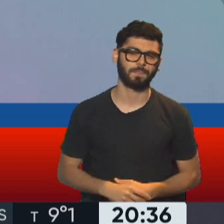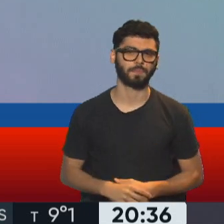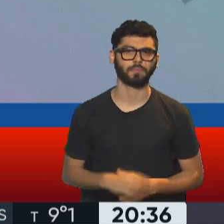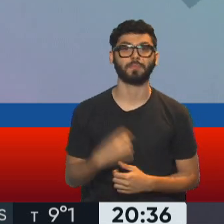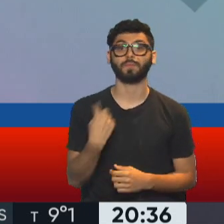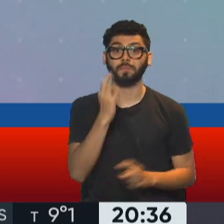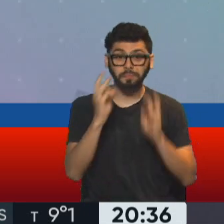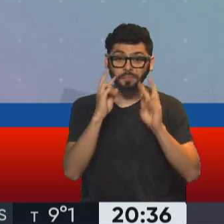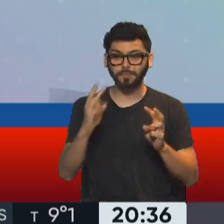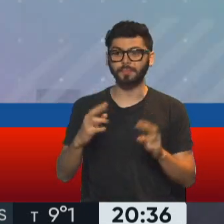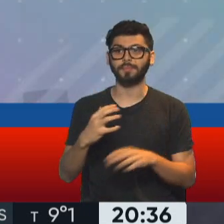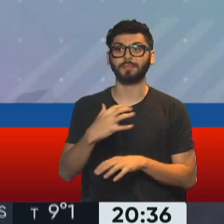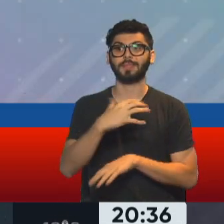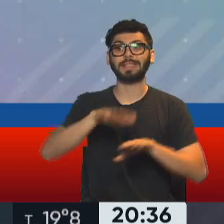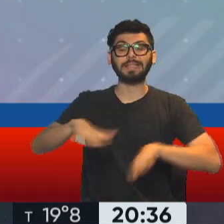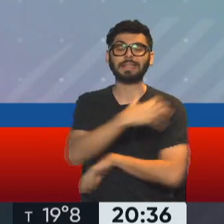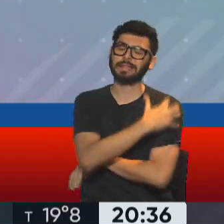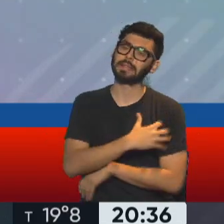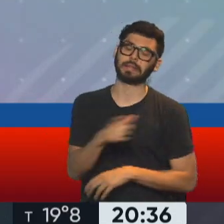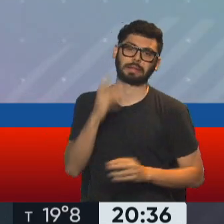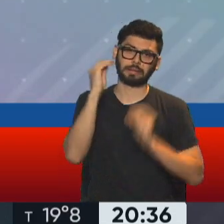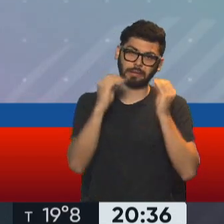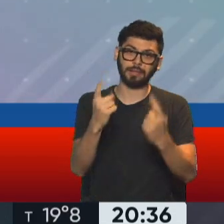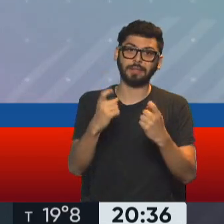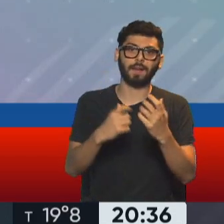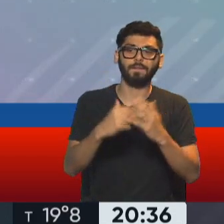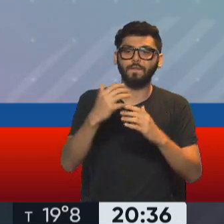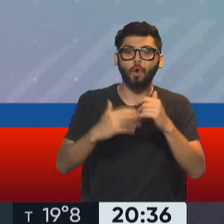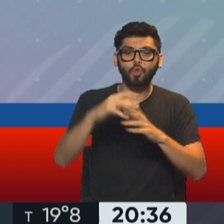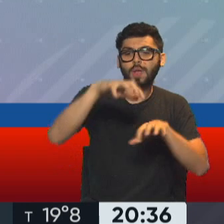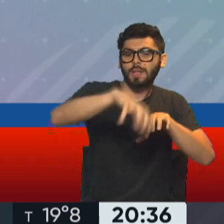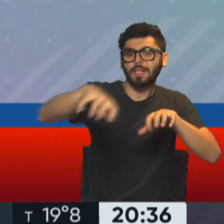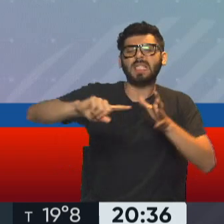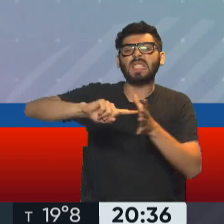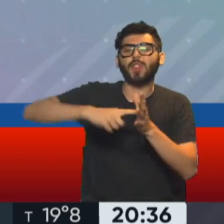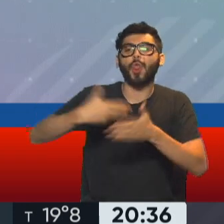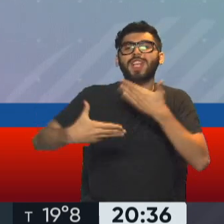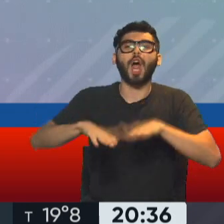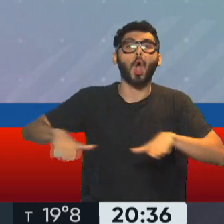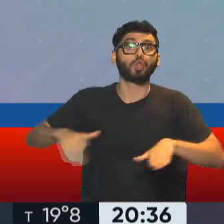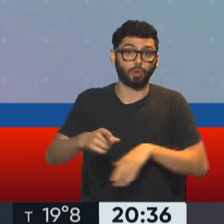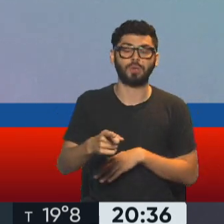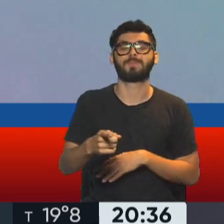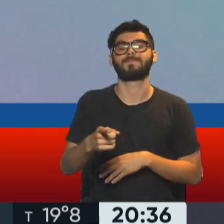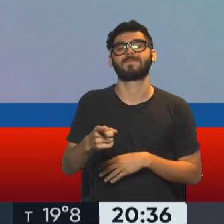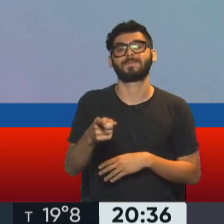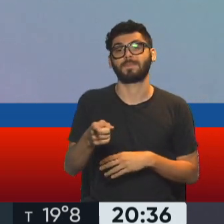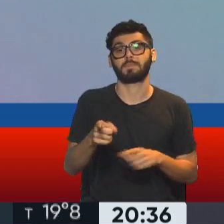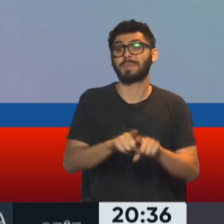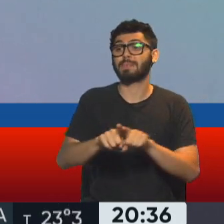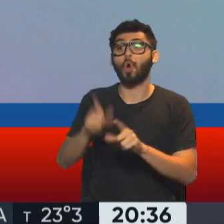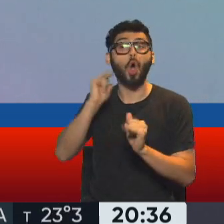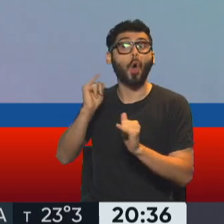los niveles de pobreza en la infancia y construir centros de desarrollo en la infancia tiene que ver con poder garantizar lo mismo que con el empleo